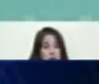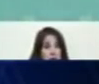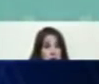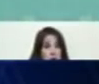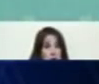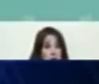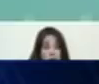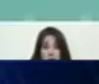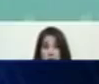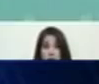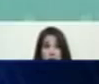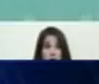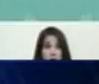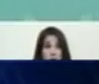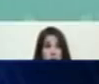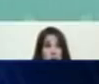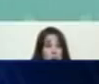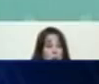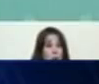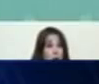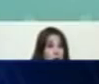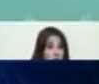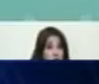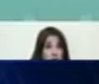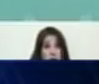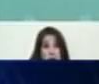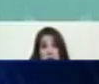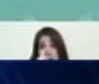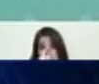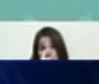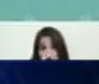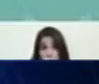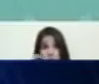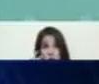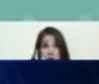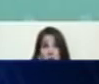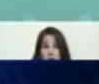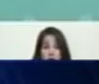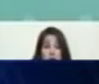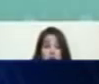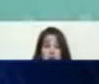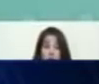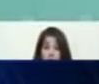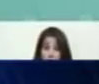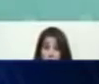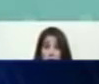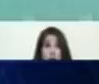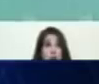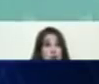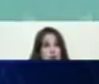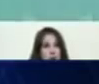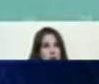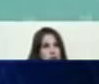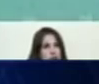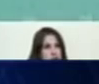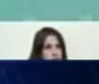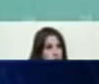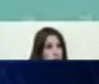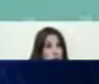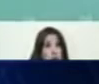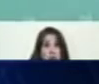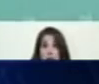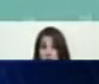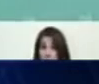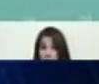de recursos cuantiosos para este año. Yo quiero ver resultados. Ministro, yo le voy a aprobar estos recursos, pero quiero